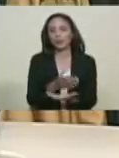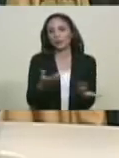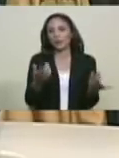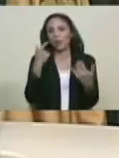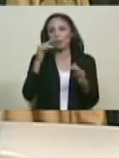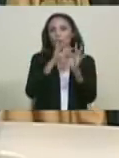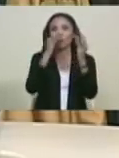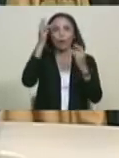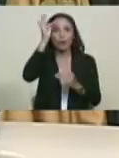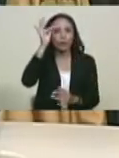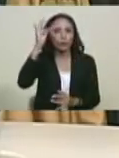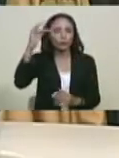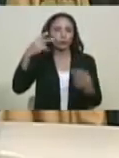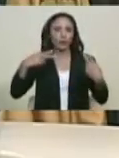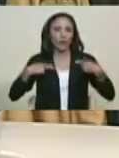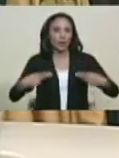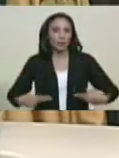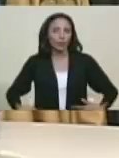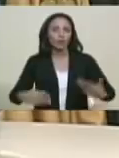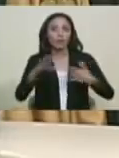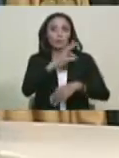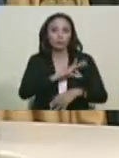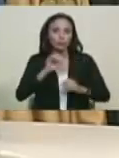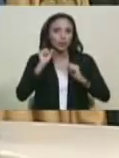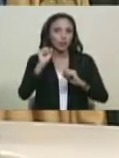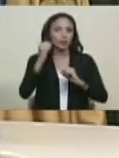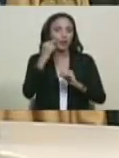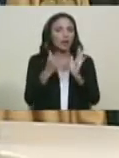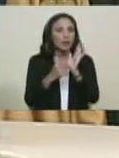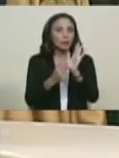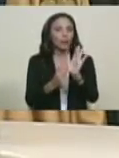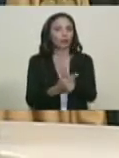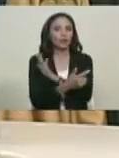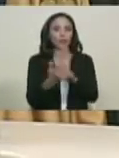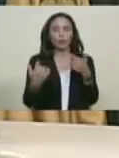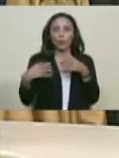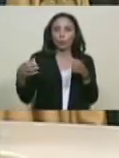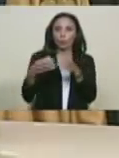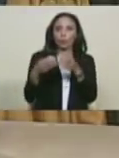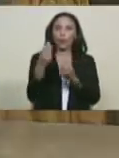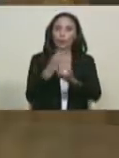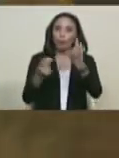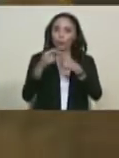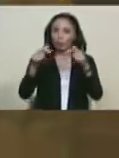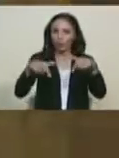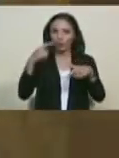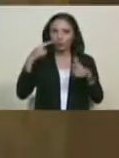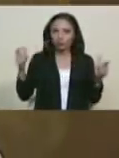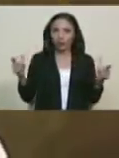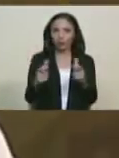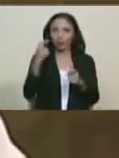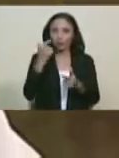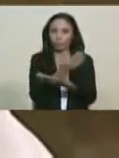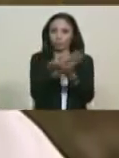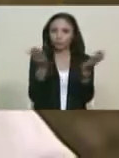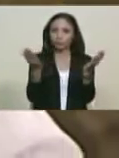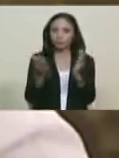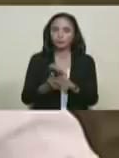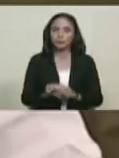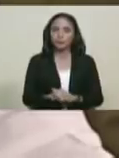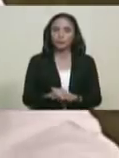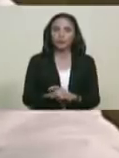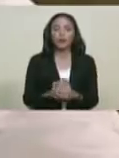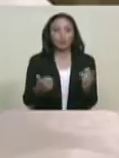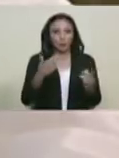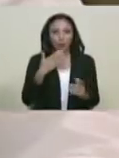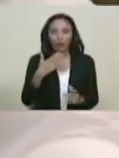progresista socialista se conectaron con el equipo económico y ha permitido le quiero dar